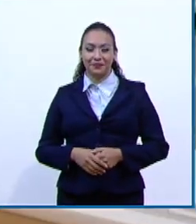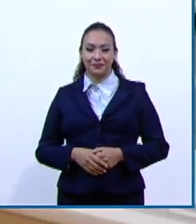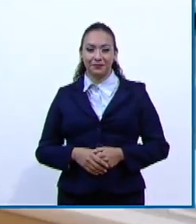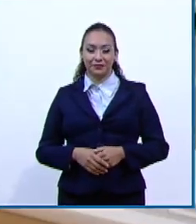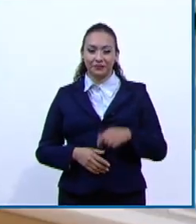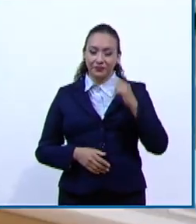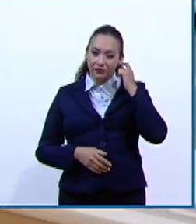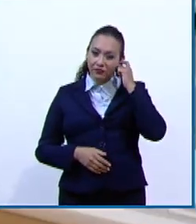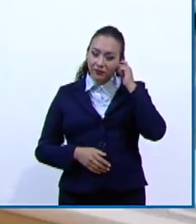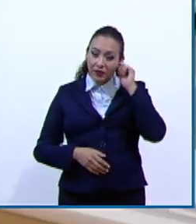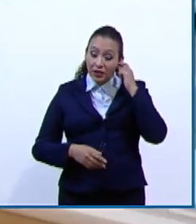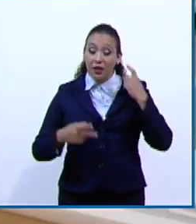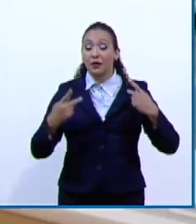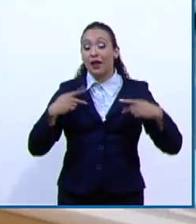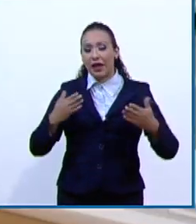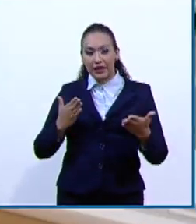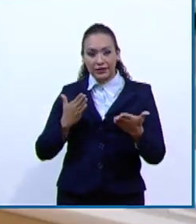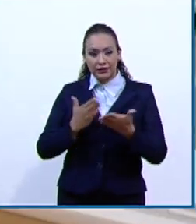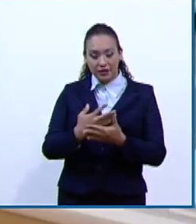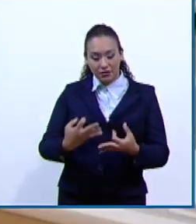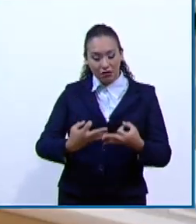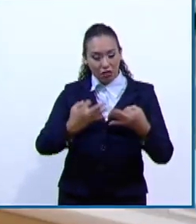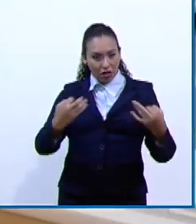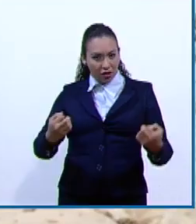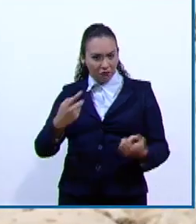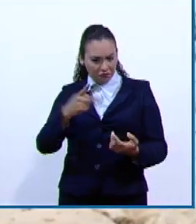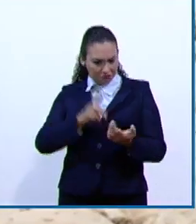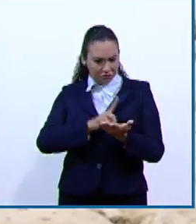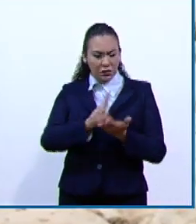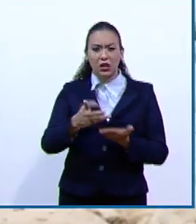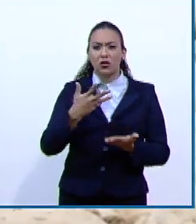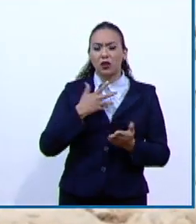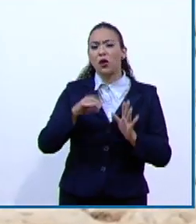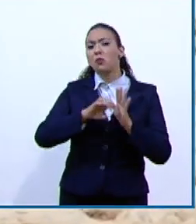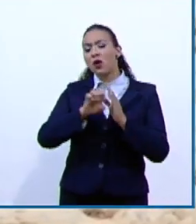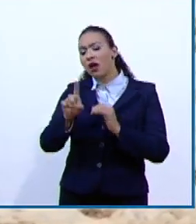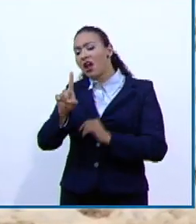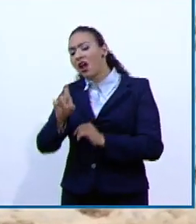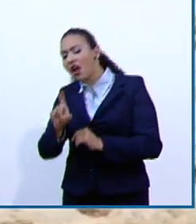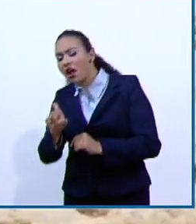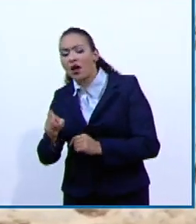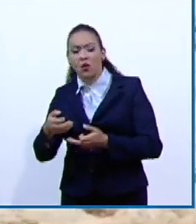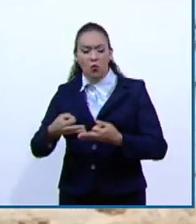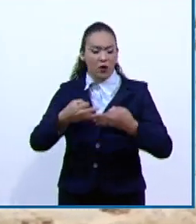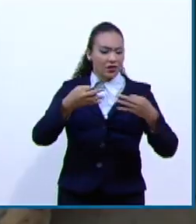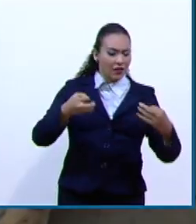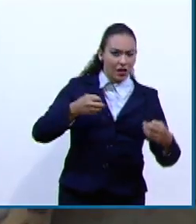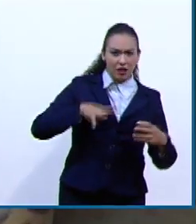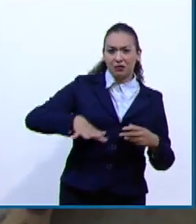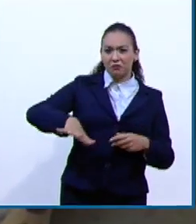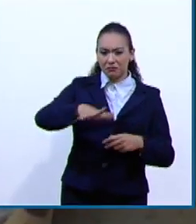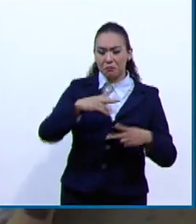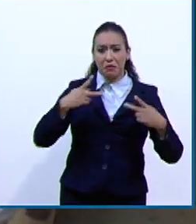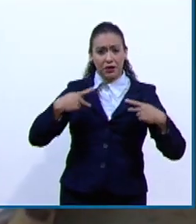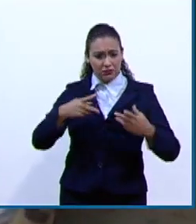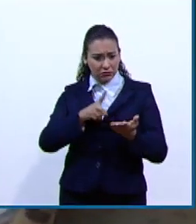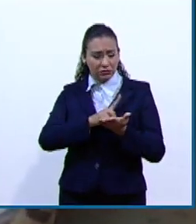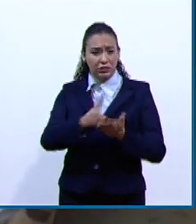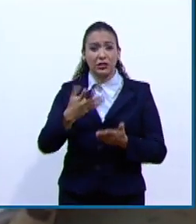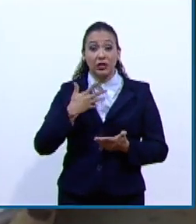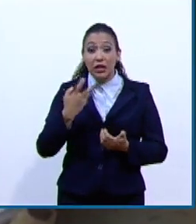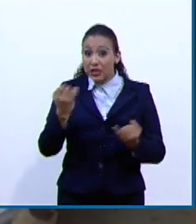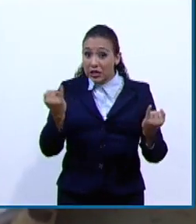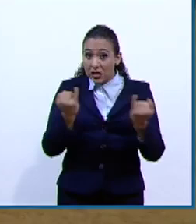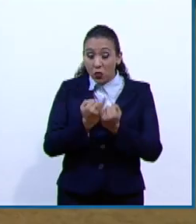El derecho a la tierra, los territorios y recursos naturales está ligado al bienestar, la cultura y la supervivencia de mujeres y